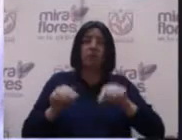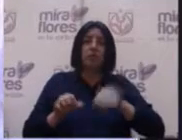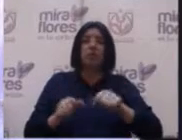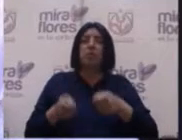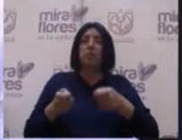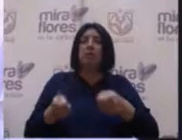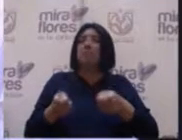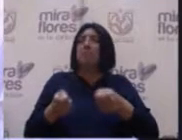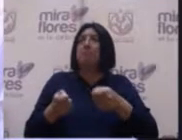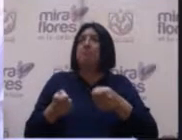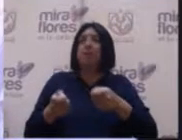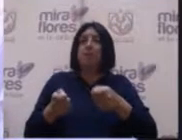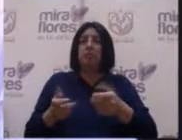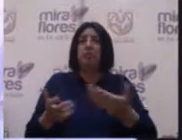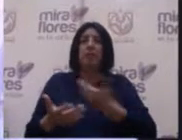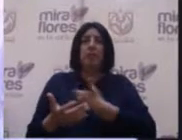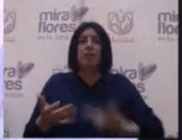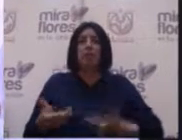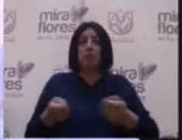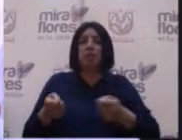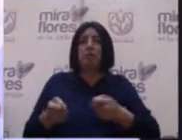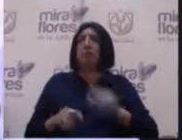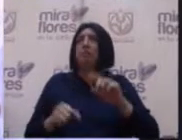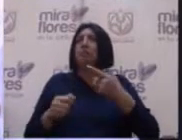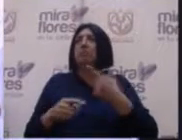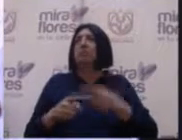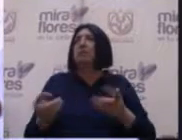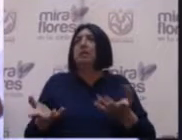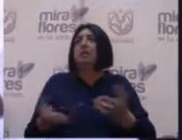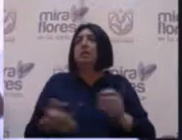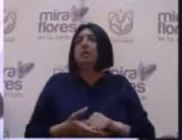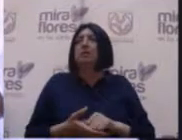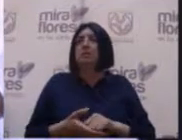presionar al gobierno para que hagan